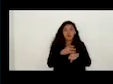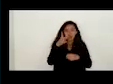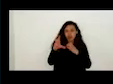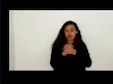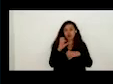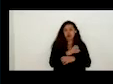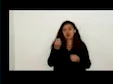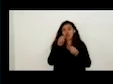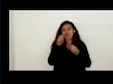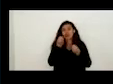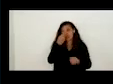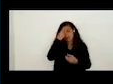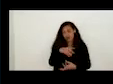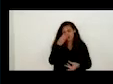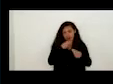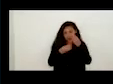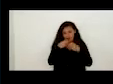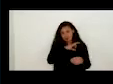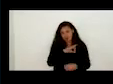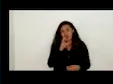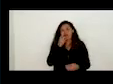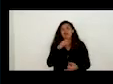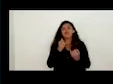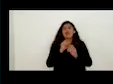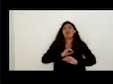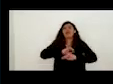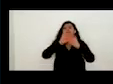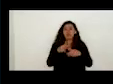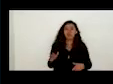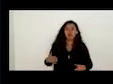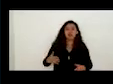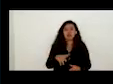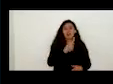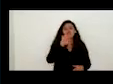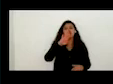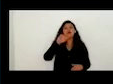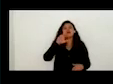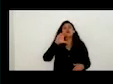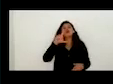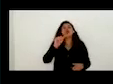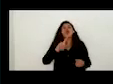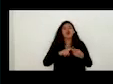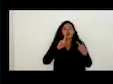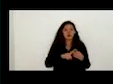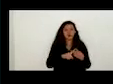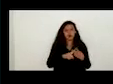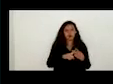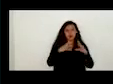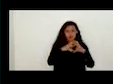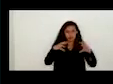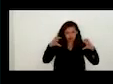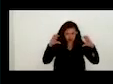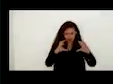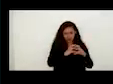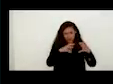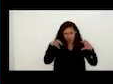y de estos minerales. Obviamente los pescados, tubérculos, también como el camote, la calabaza de